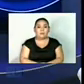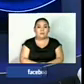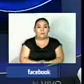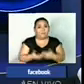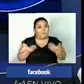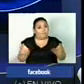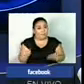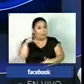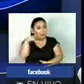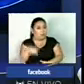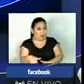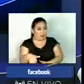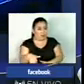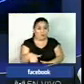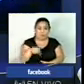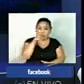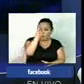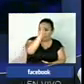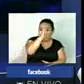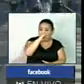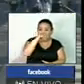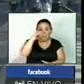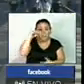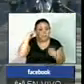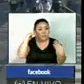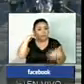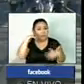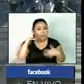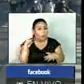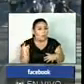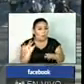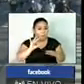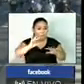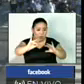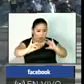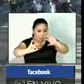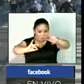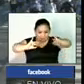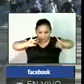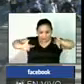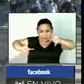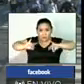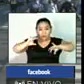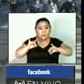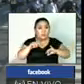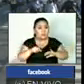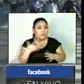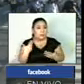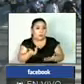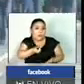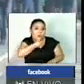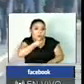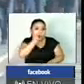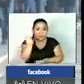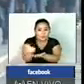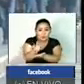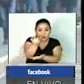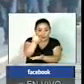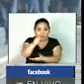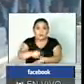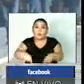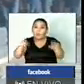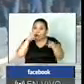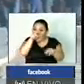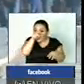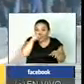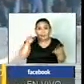Y actualmente el país está en un nivel crítico de contagio comunitario del virus COVID-19. Un informe de la Universidad Tecnológica de